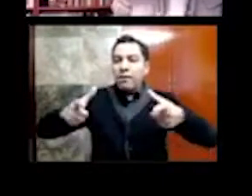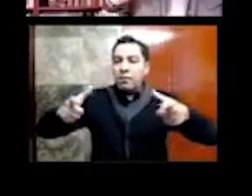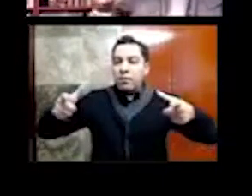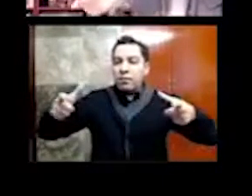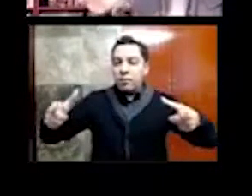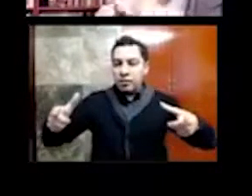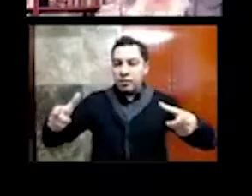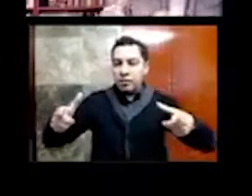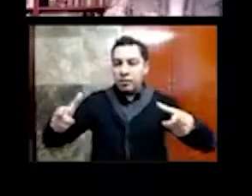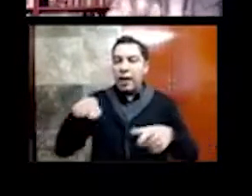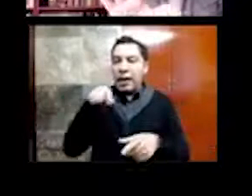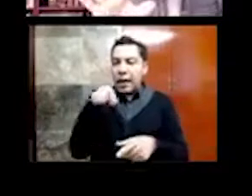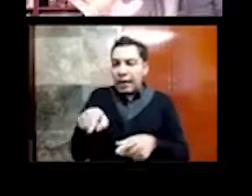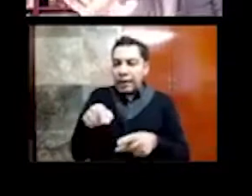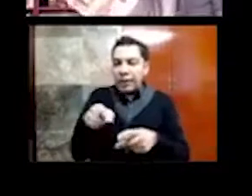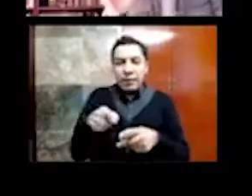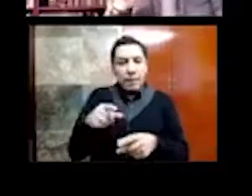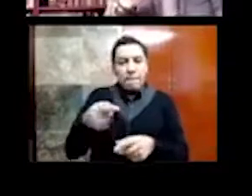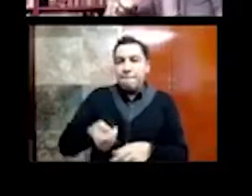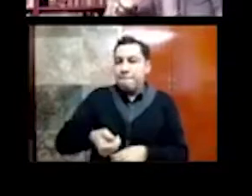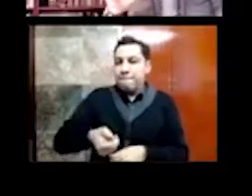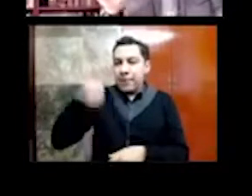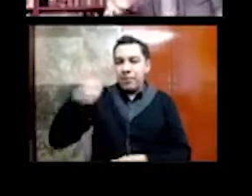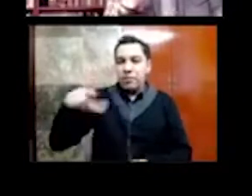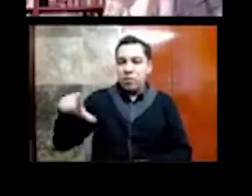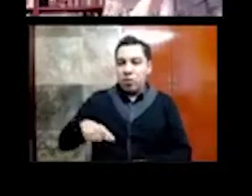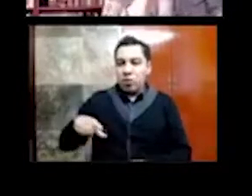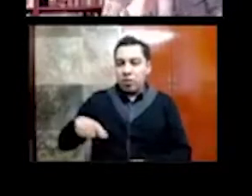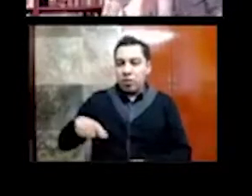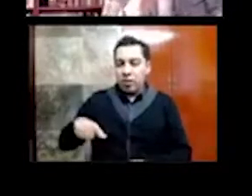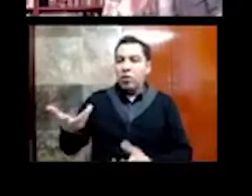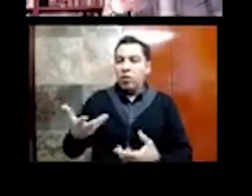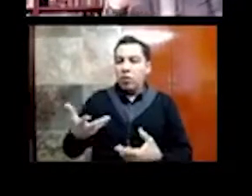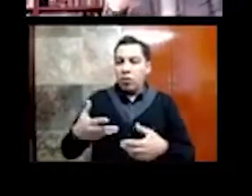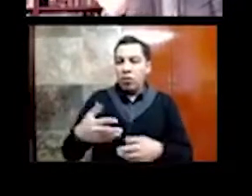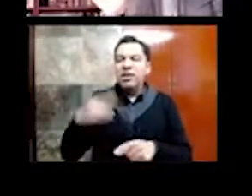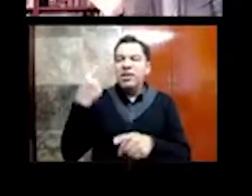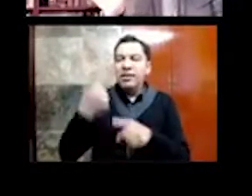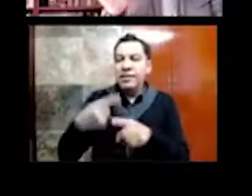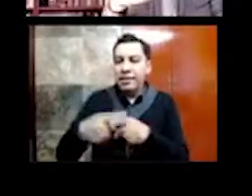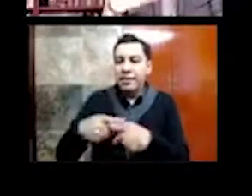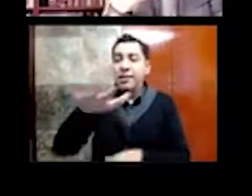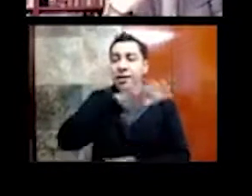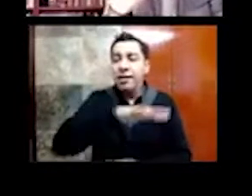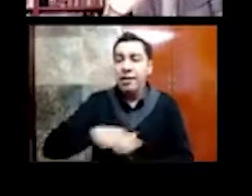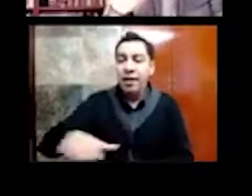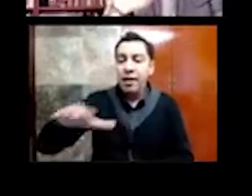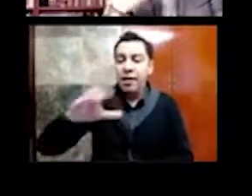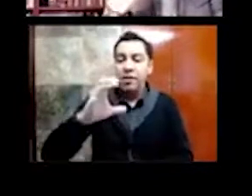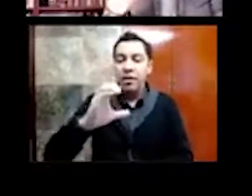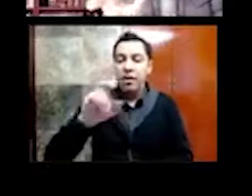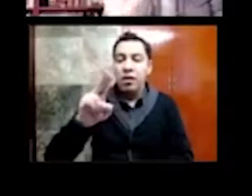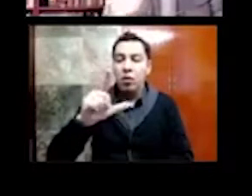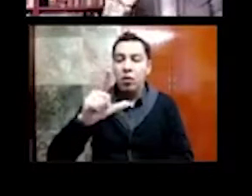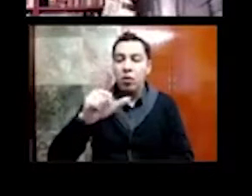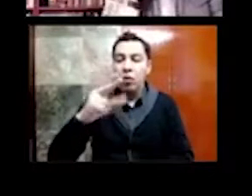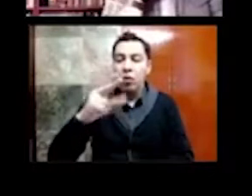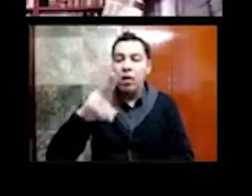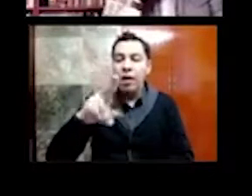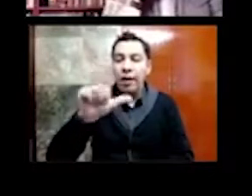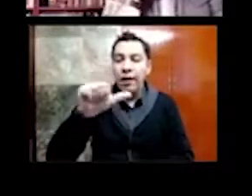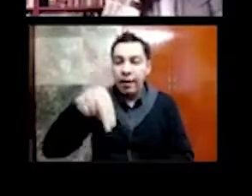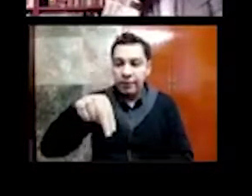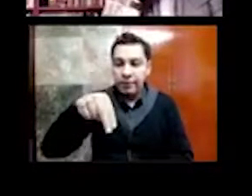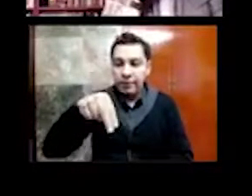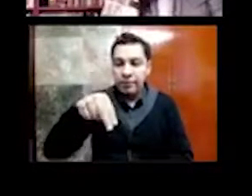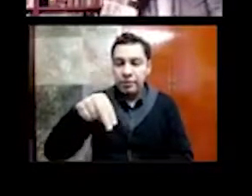la implantación de su primer gobierno con señores culhuacanos, pero el islote era parte del